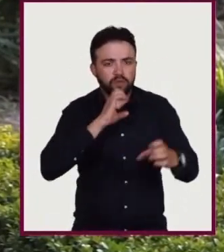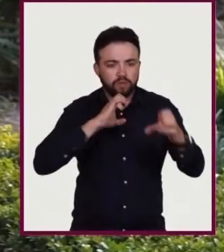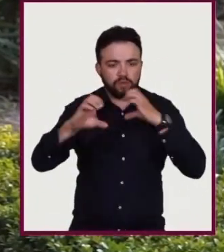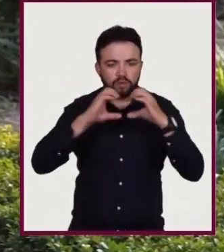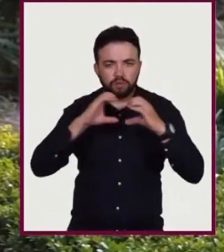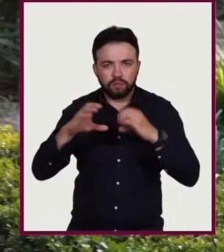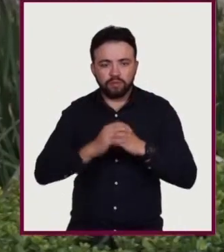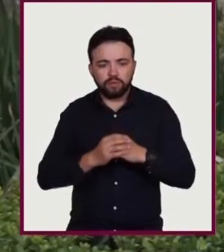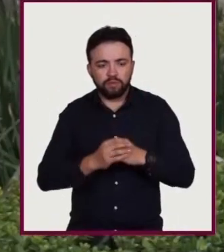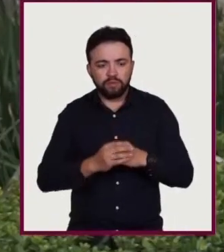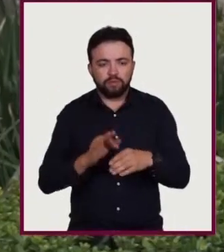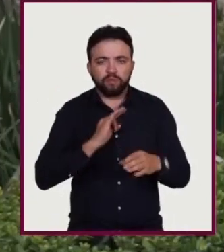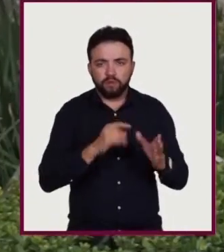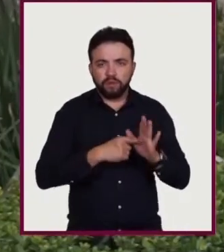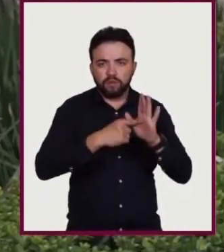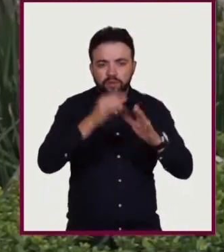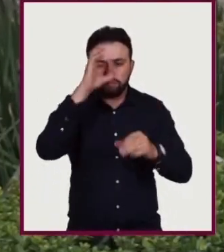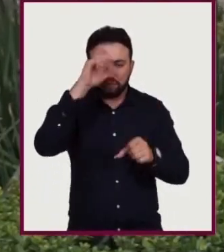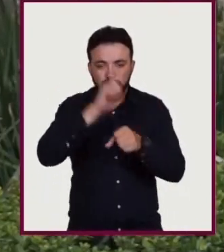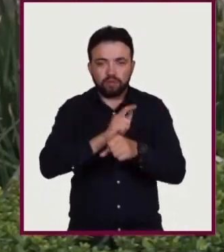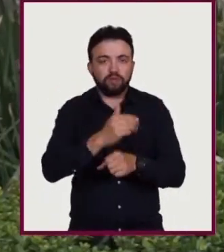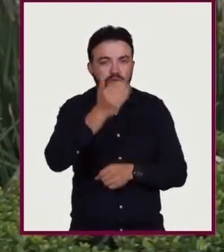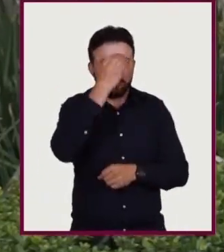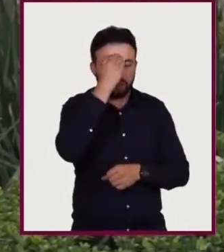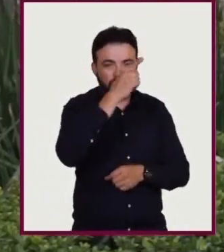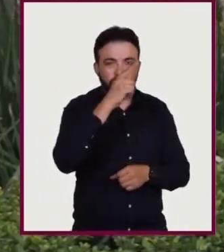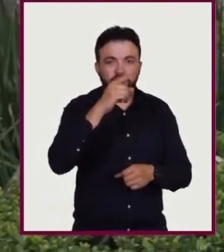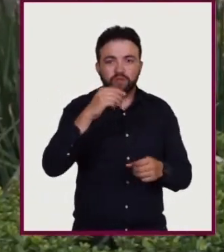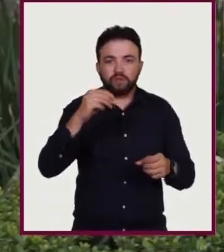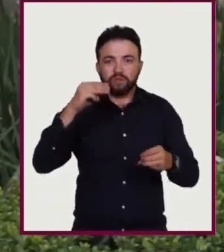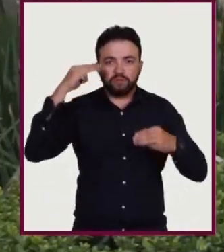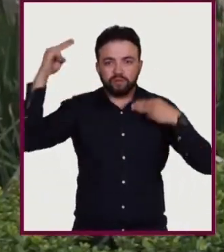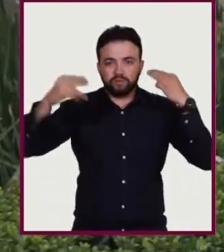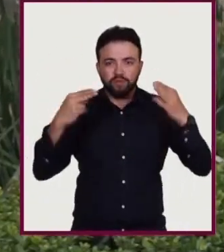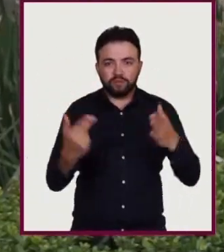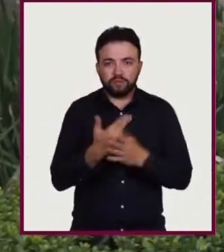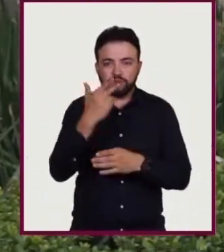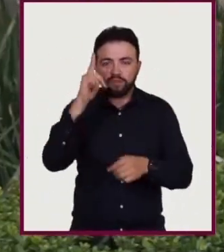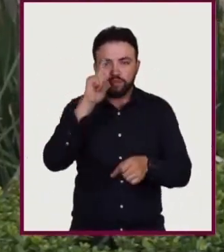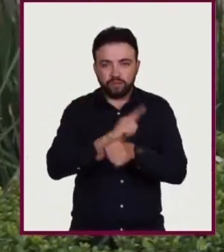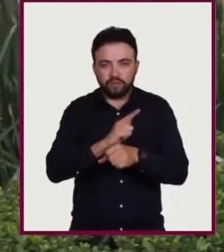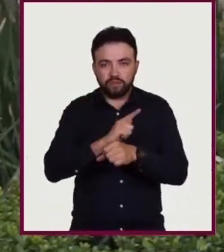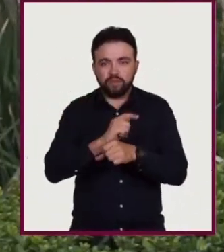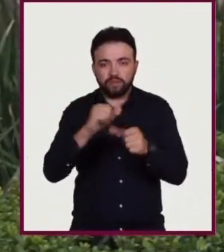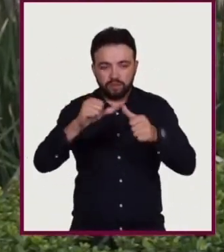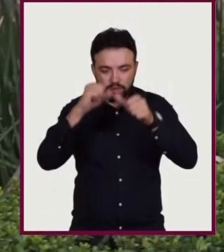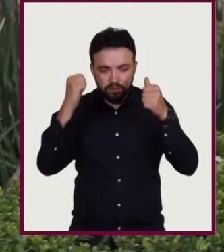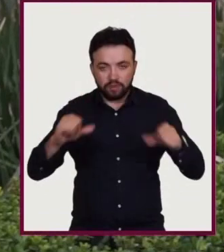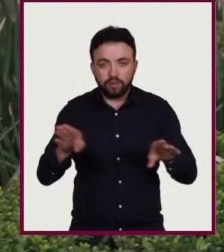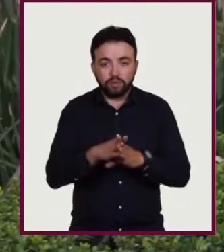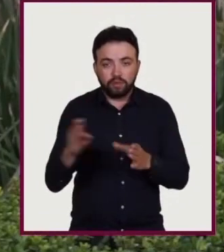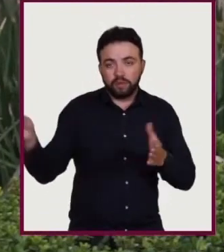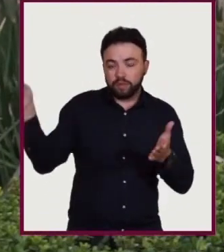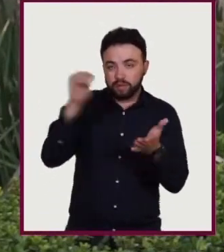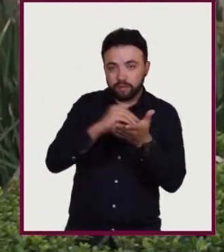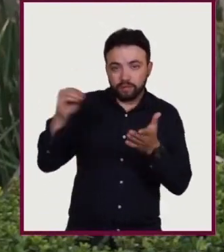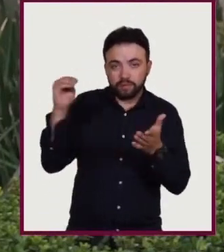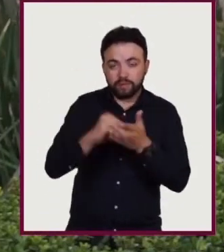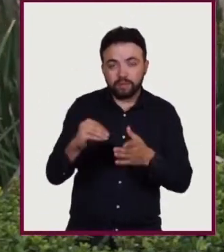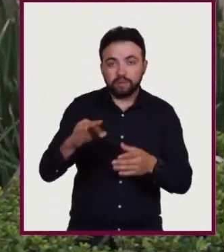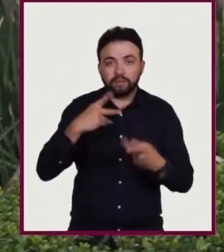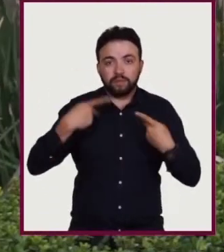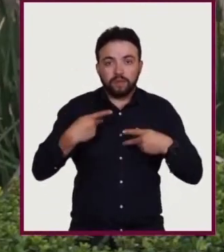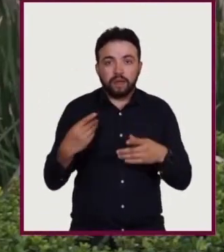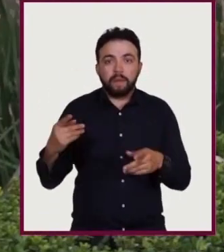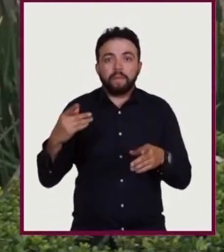portadores de cultura. Conocimos el caso del Museo Nacional de Arte y cómo se crearon nuevos públicos a través de una estrategia de comunicación